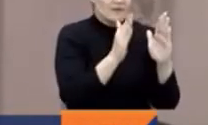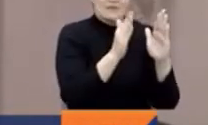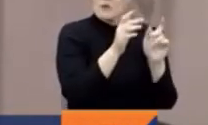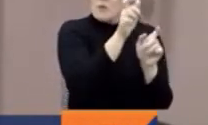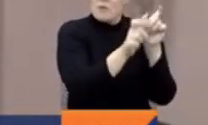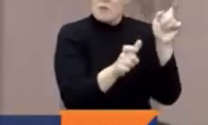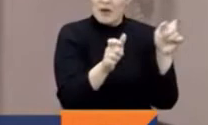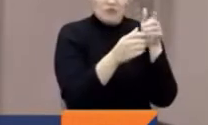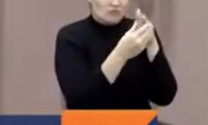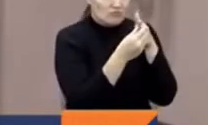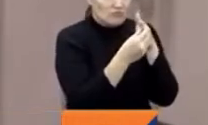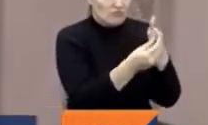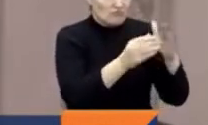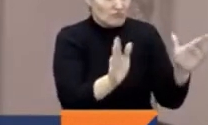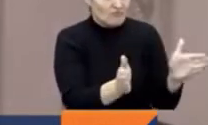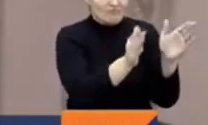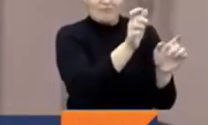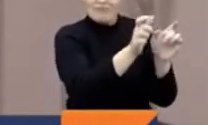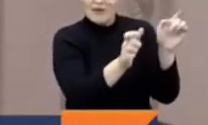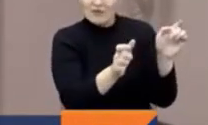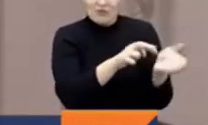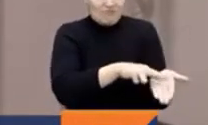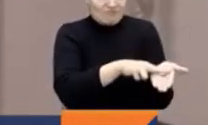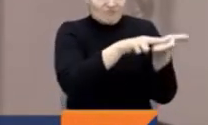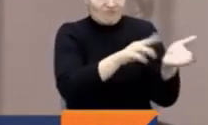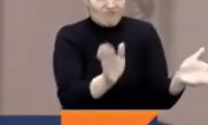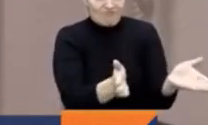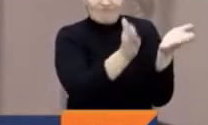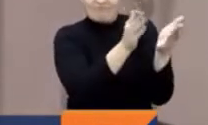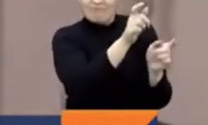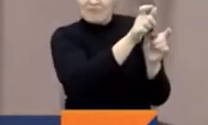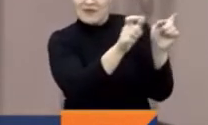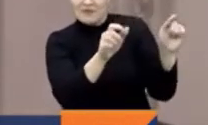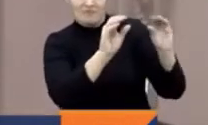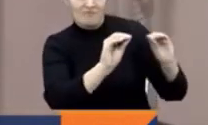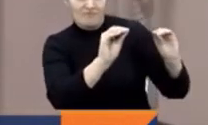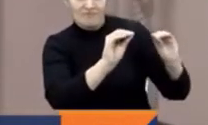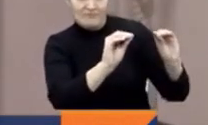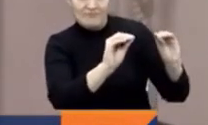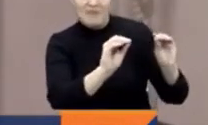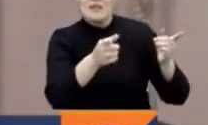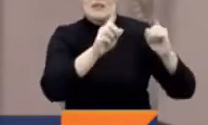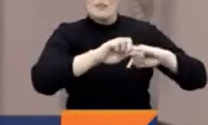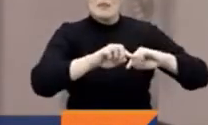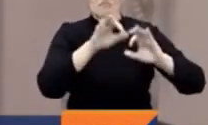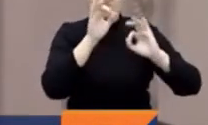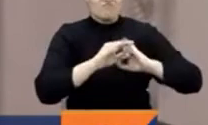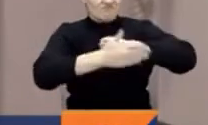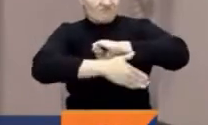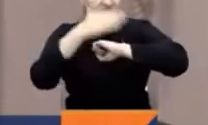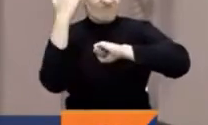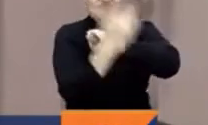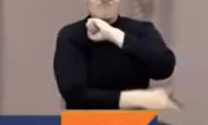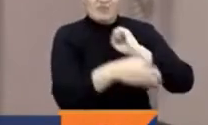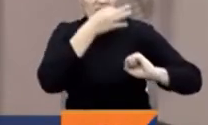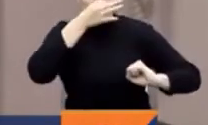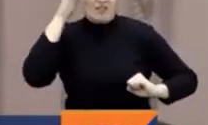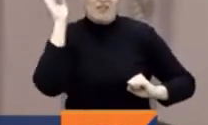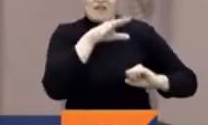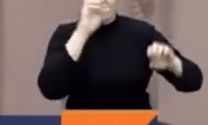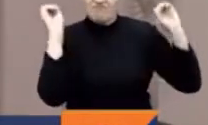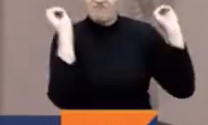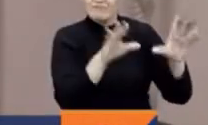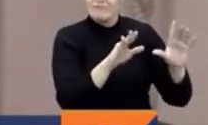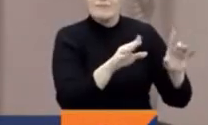rehabilitación y resocialización y sobre todo de darle al tema de la pena el verdadero sentido de esto como sanción no